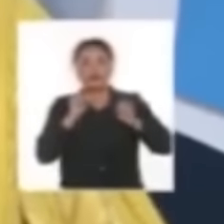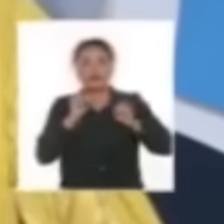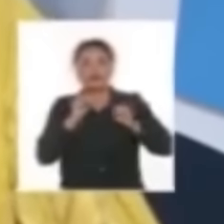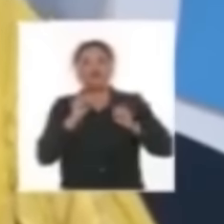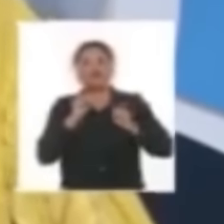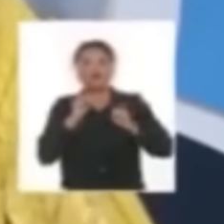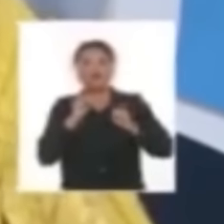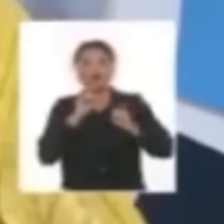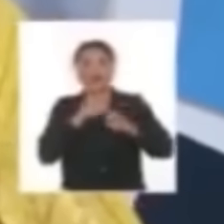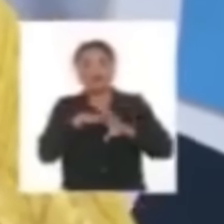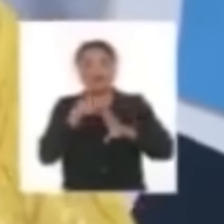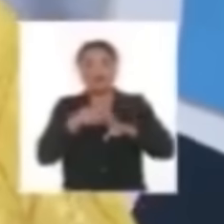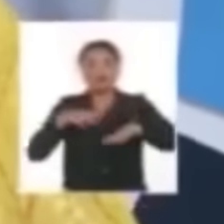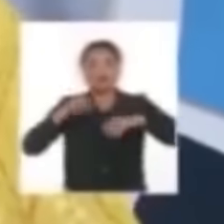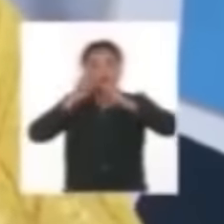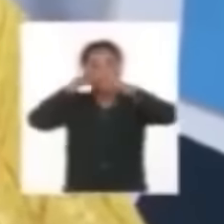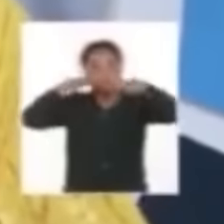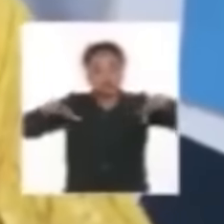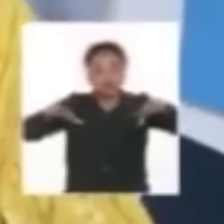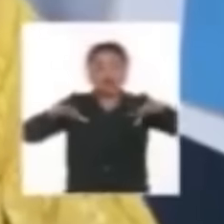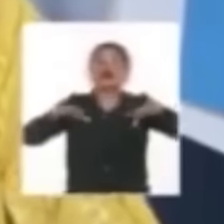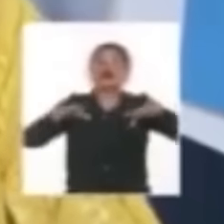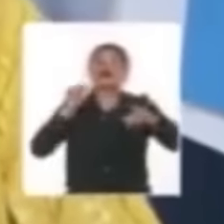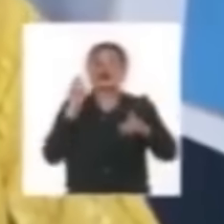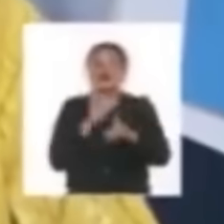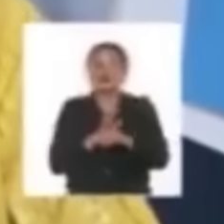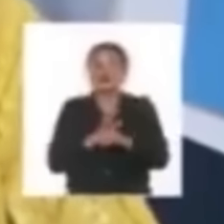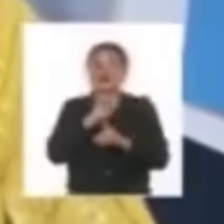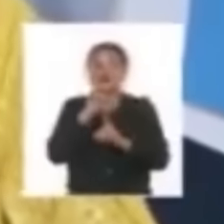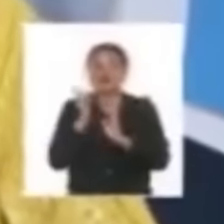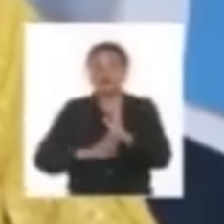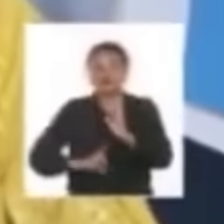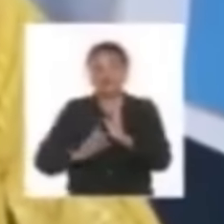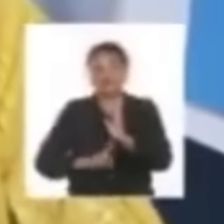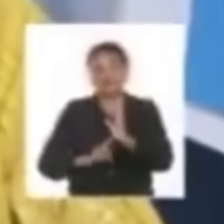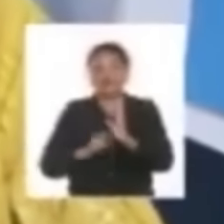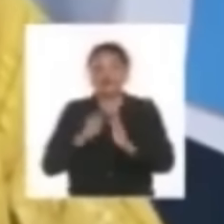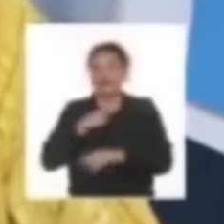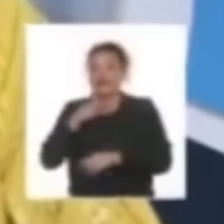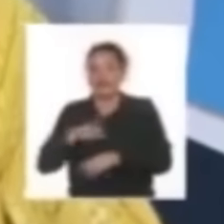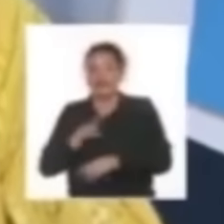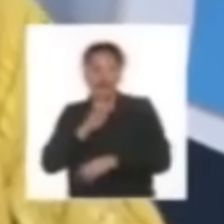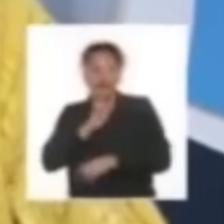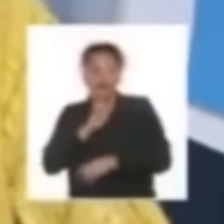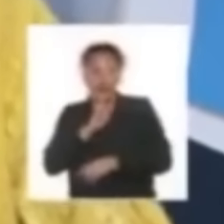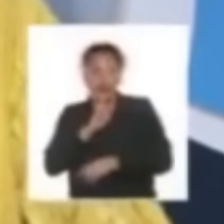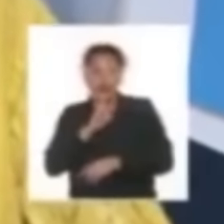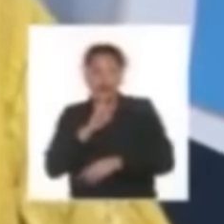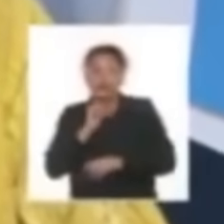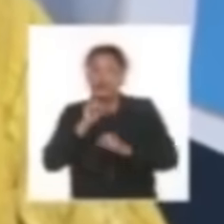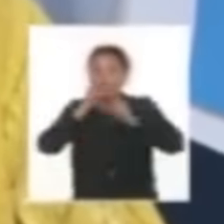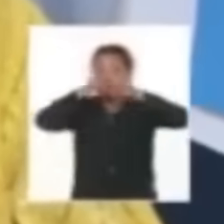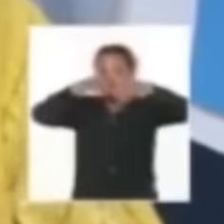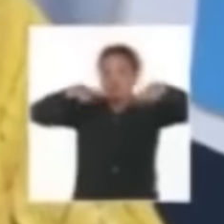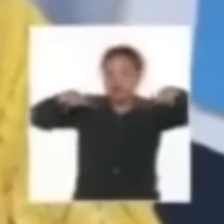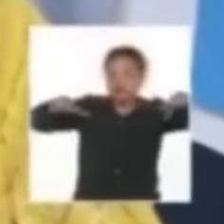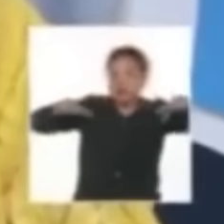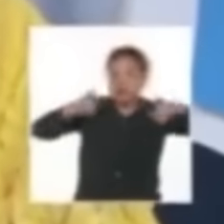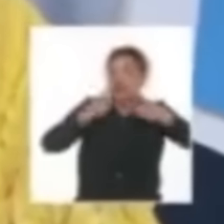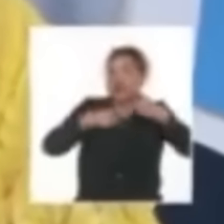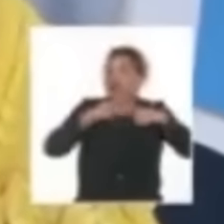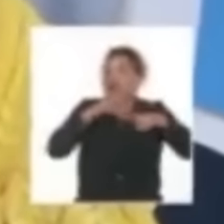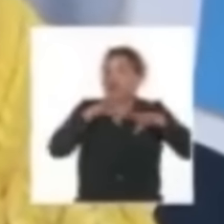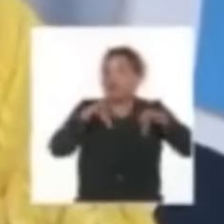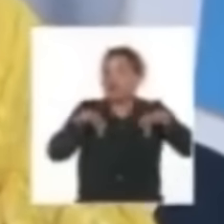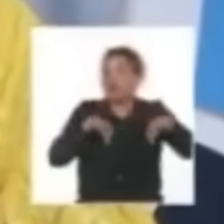de inmediato las personas reciben el servicio de electricidad. En el caso del agua, cuando llega la corriente, hay lugares donde el agua demora 3